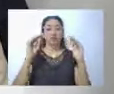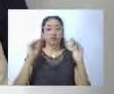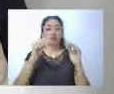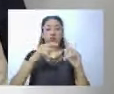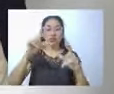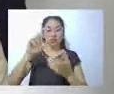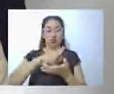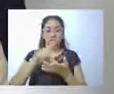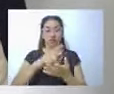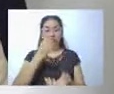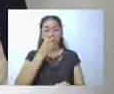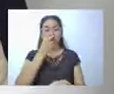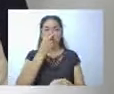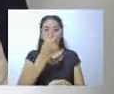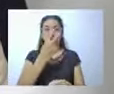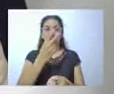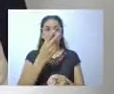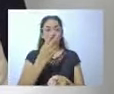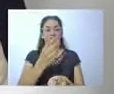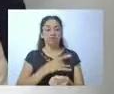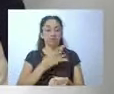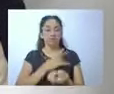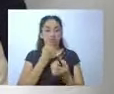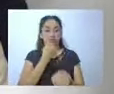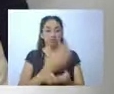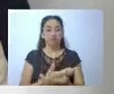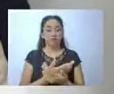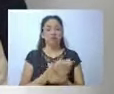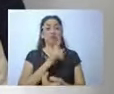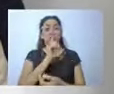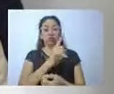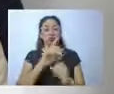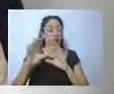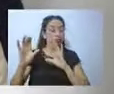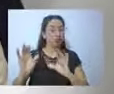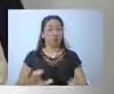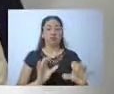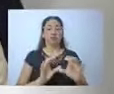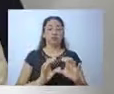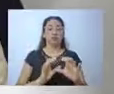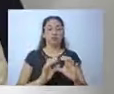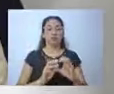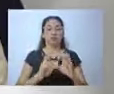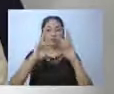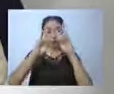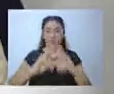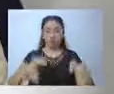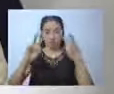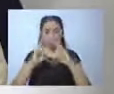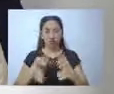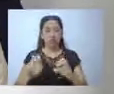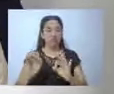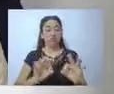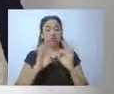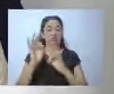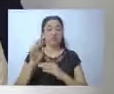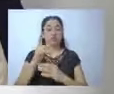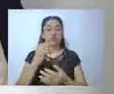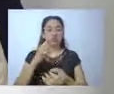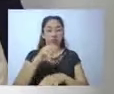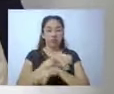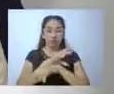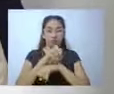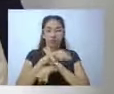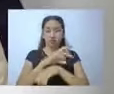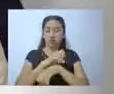gerente municipal haga las investigaciones que corresponde, igual pase asesoría legal, la funcionaria haga el descargo